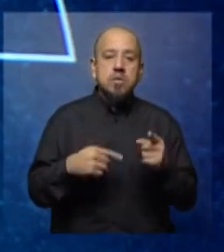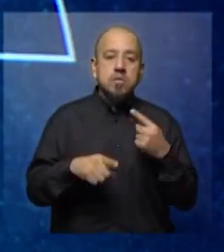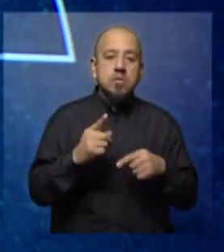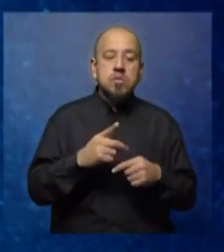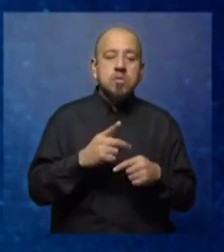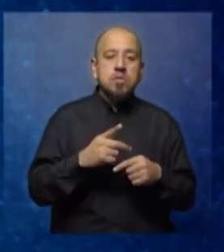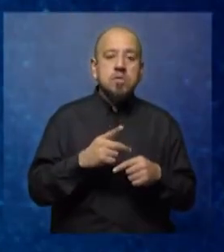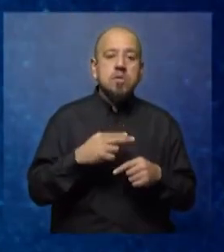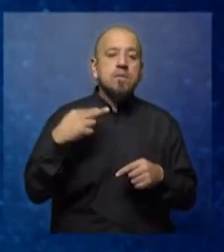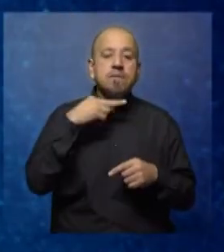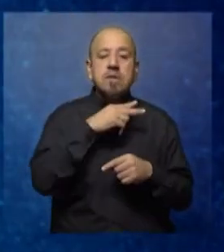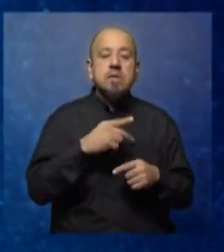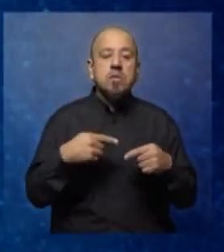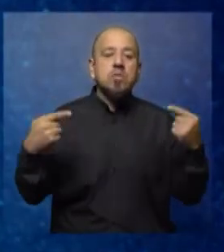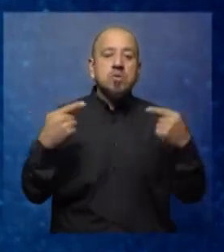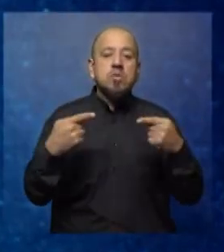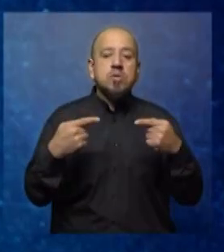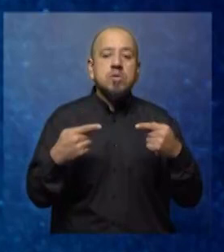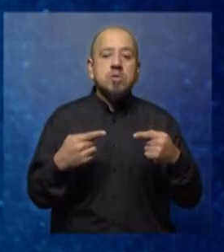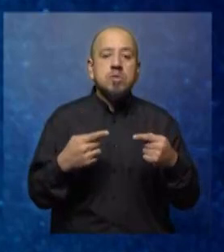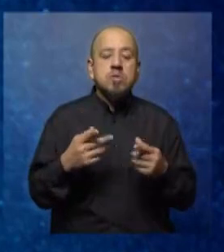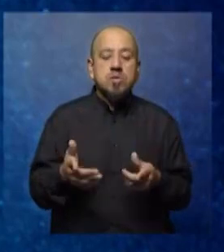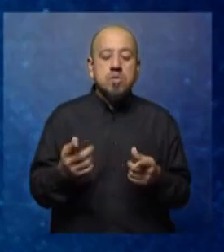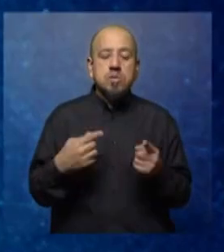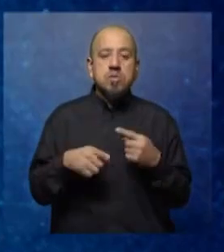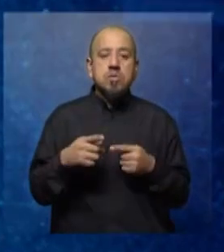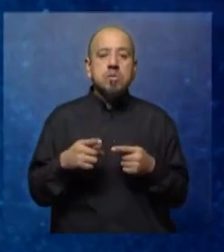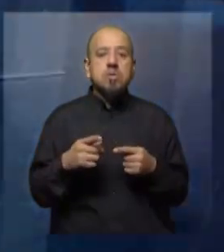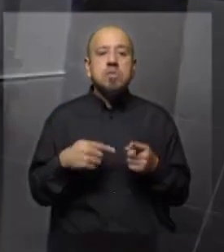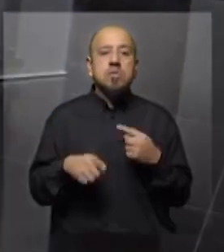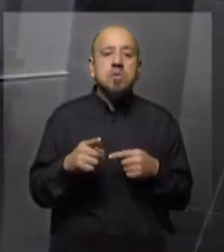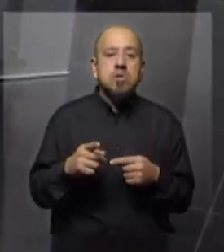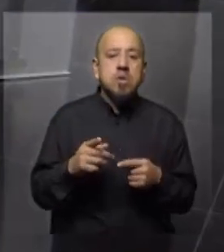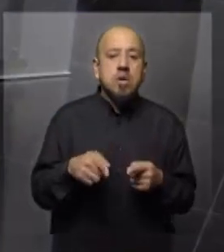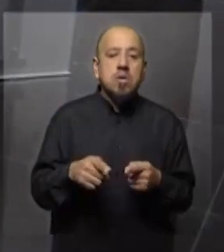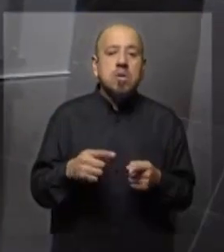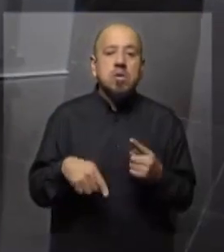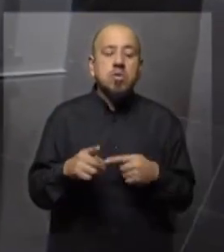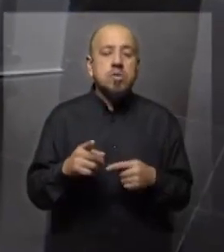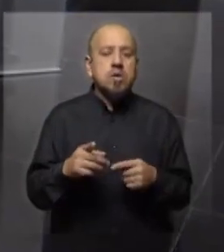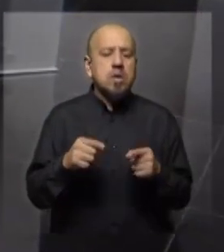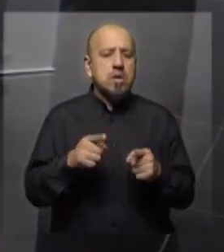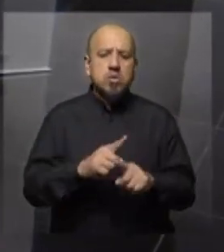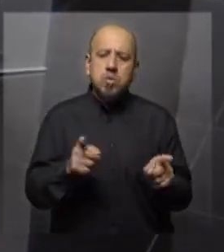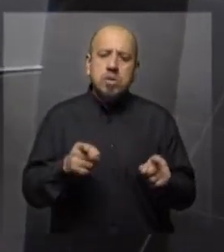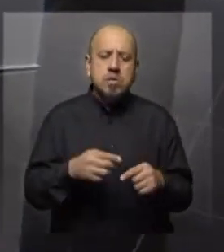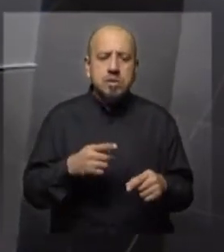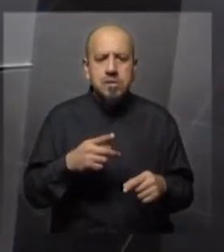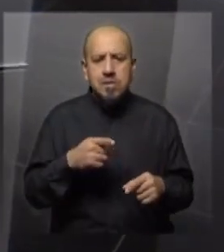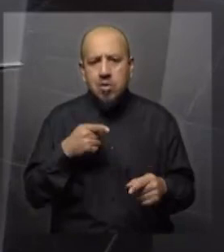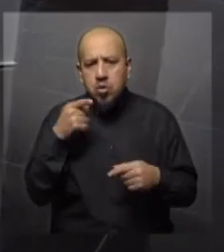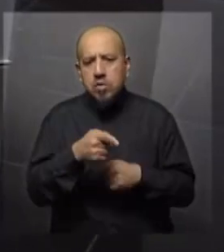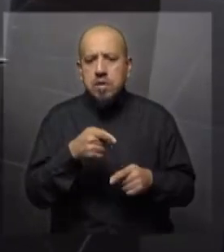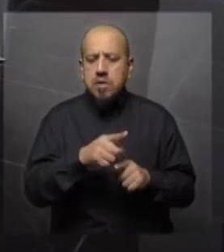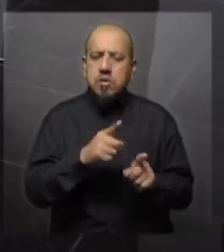de falso oposición es decir el tender a tomar como opuesto algo que no lo es y esto tiene que ver con esta con